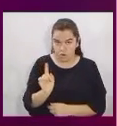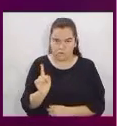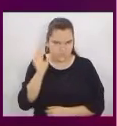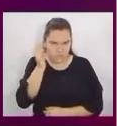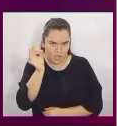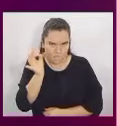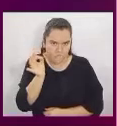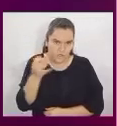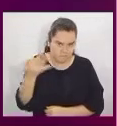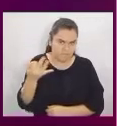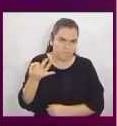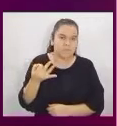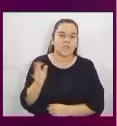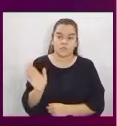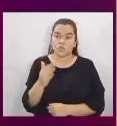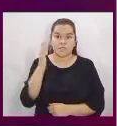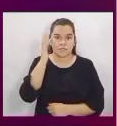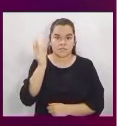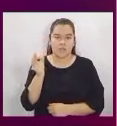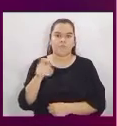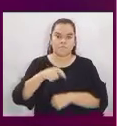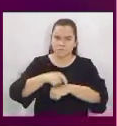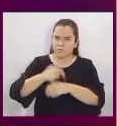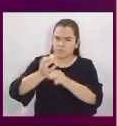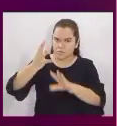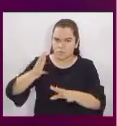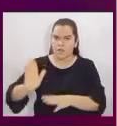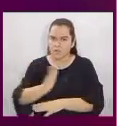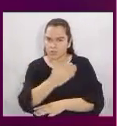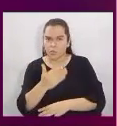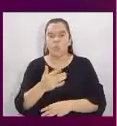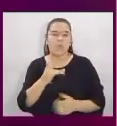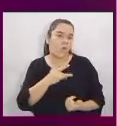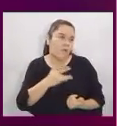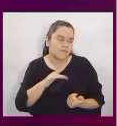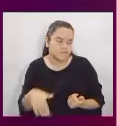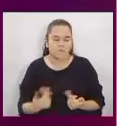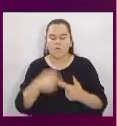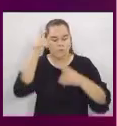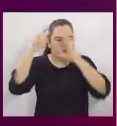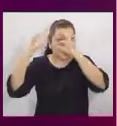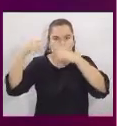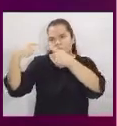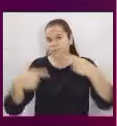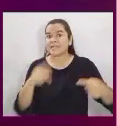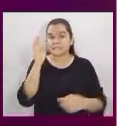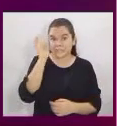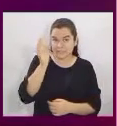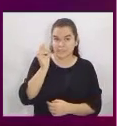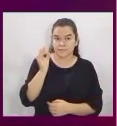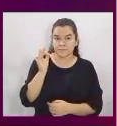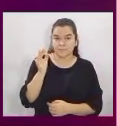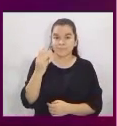ignorantes, todos ellos saben, sobre todo los especialistas en corazón o